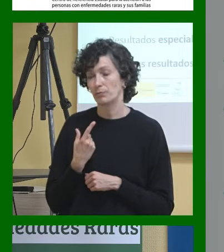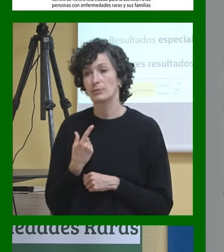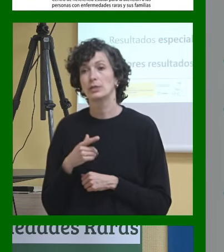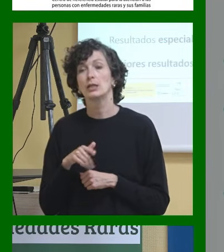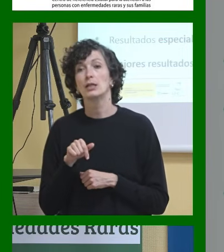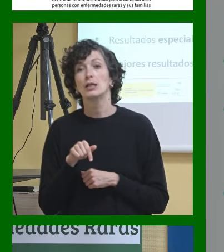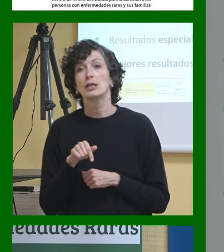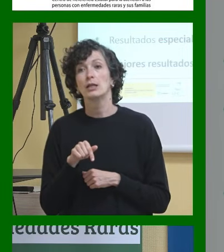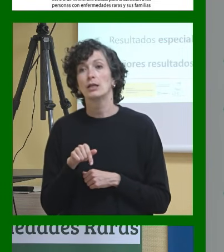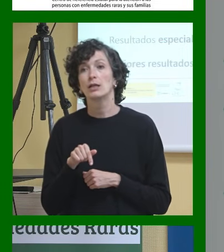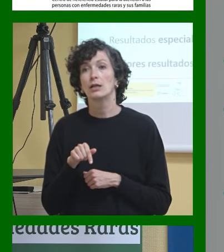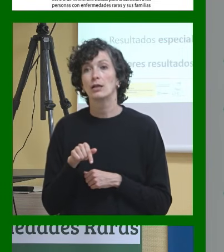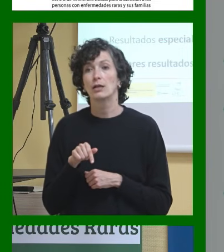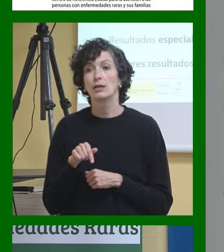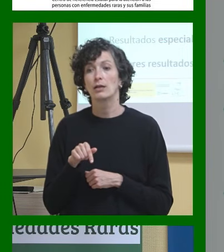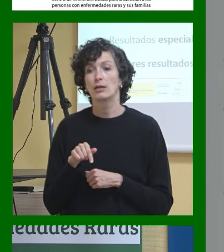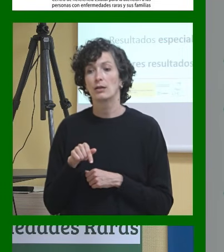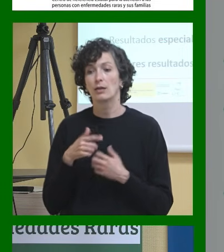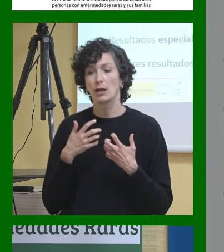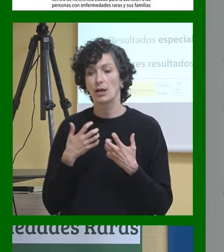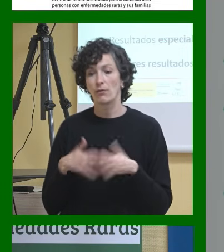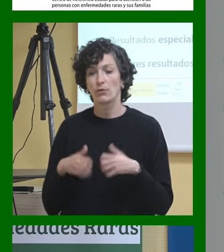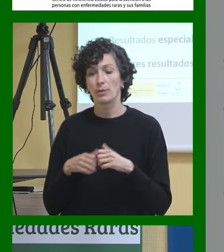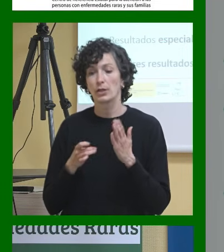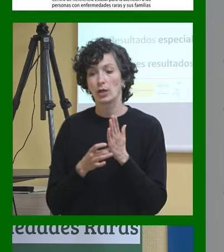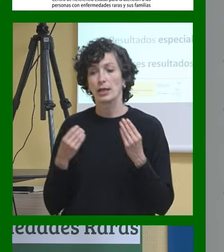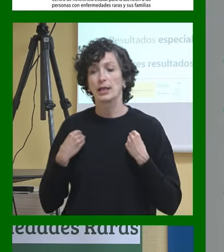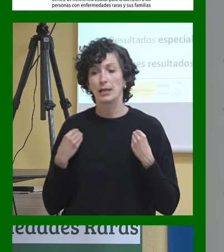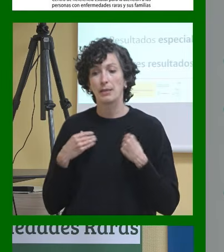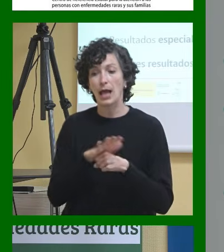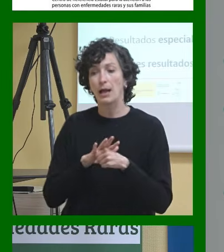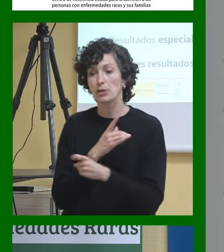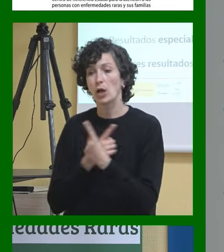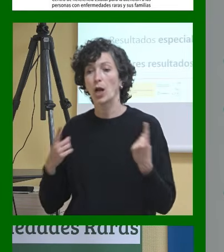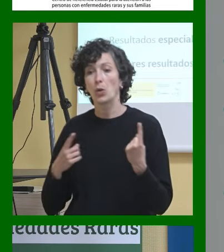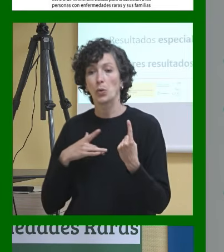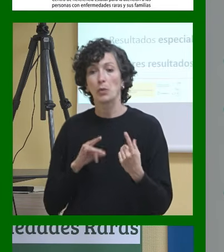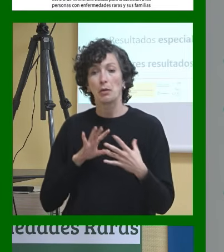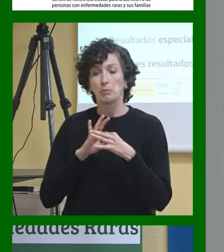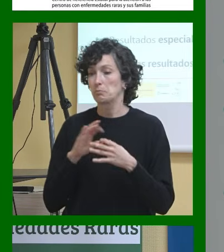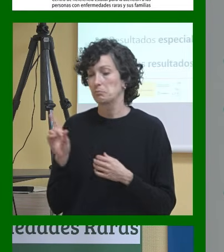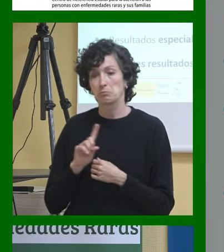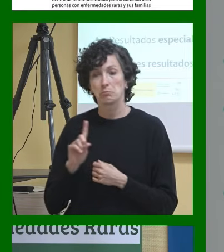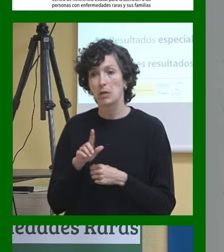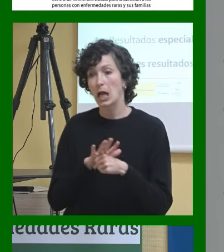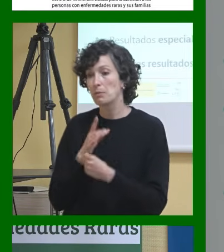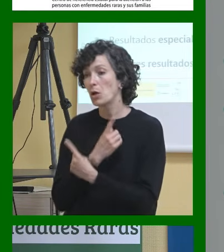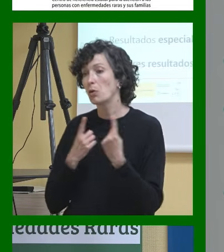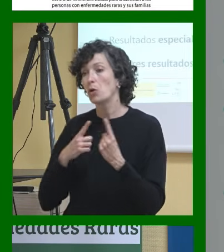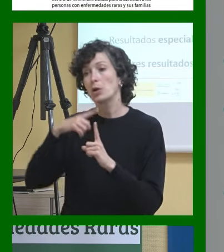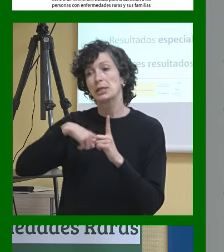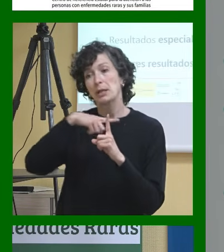fue sugerente de un buen funcionamiento de calidad de vida, sin que encontrábamos niveles medios en algunas áreas,